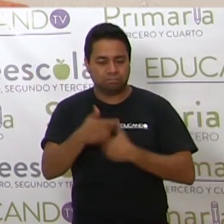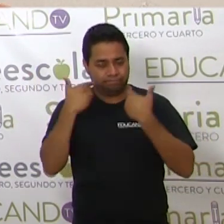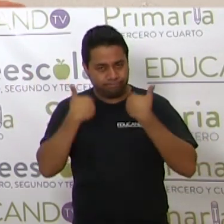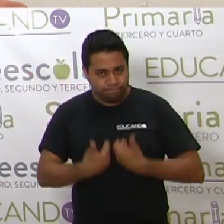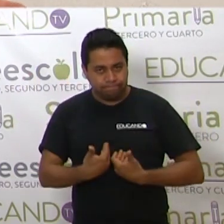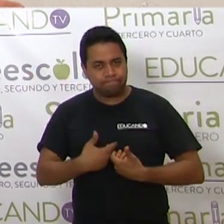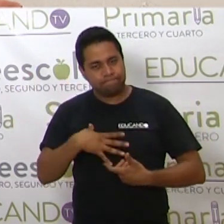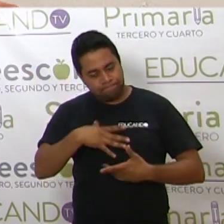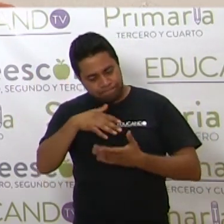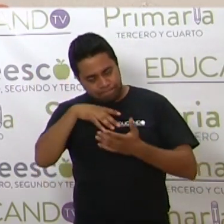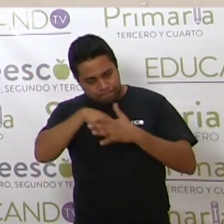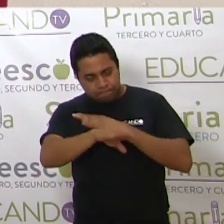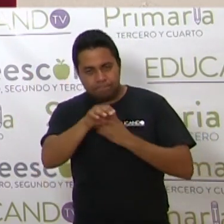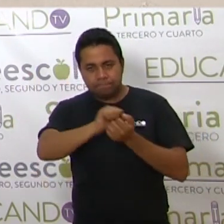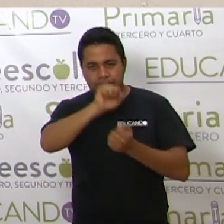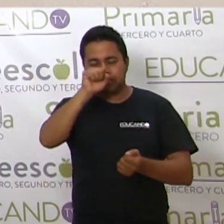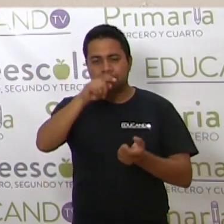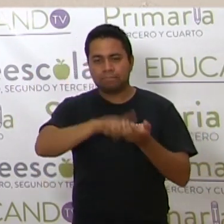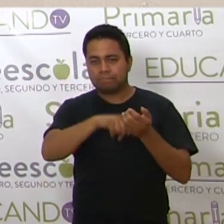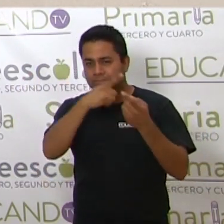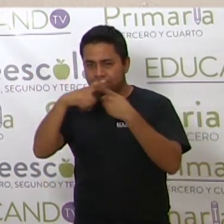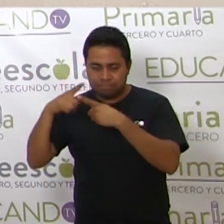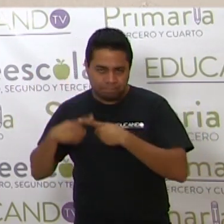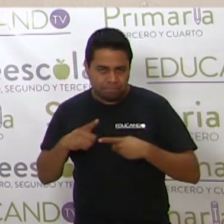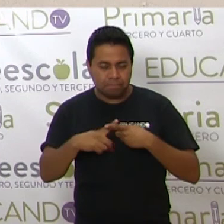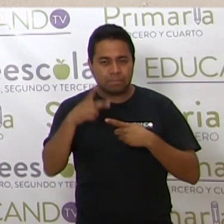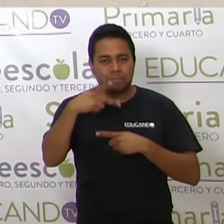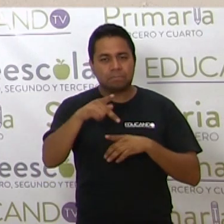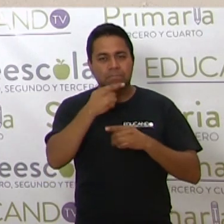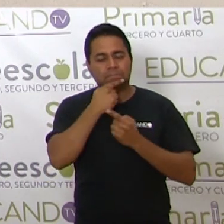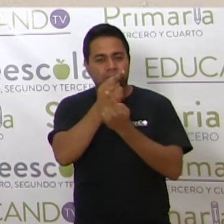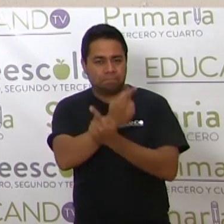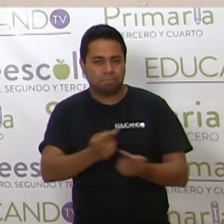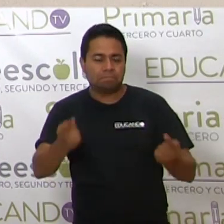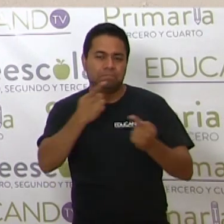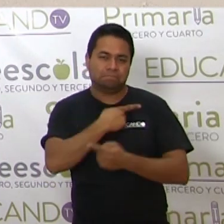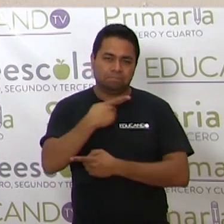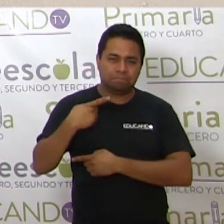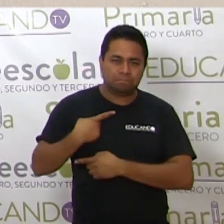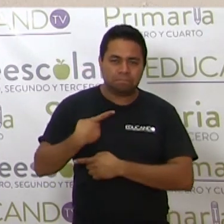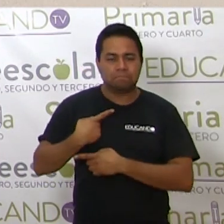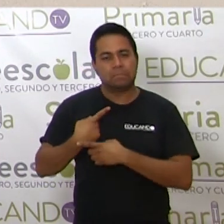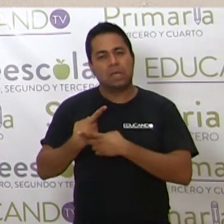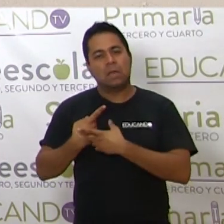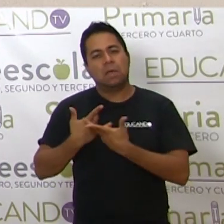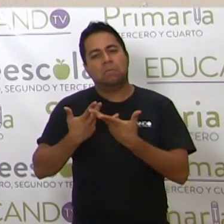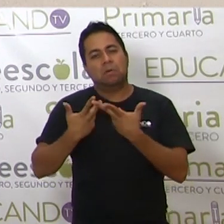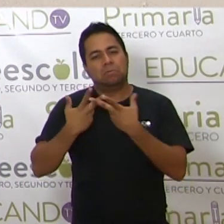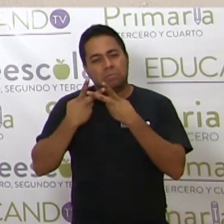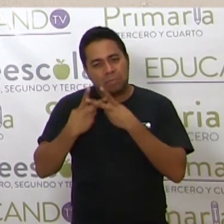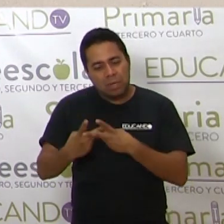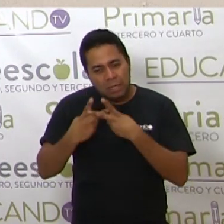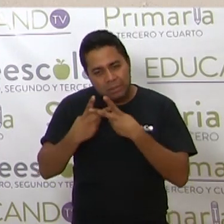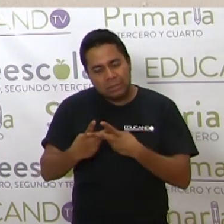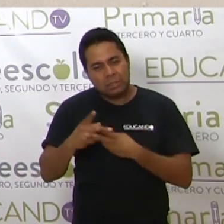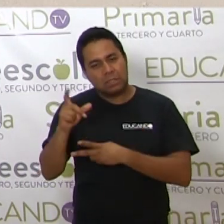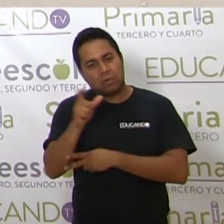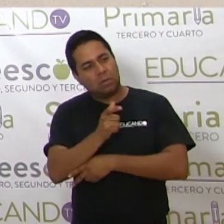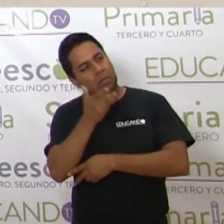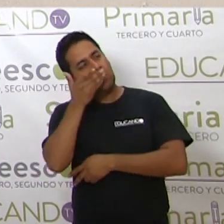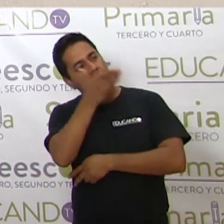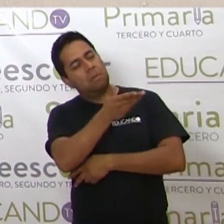encontrar muchas cosas pero como niños debemos de ser prudentes al momento de pedirles a nuestros